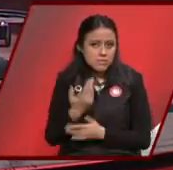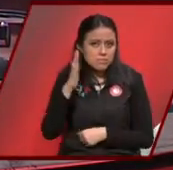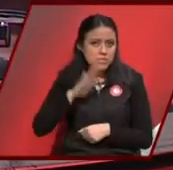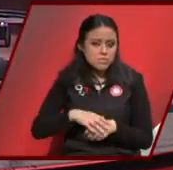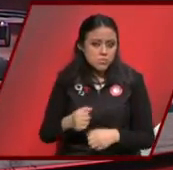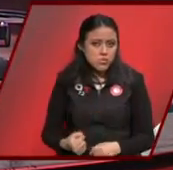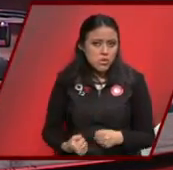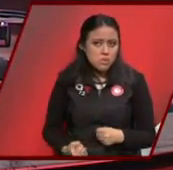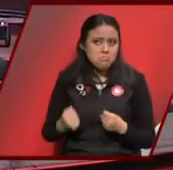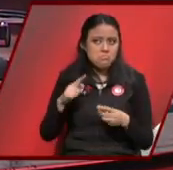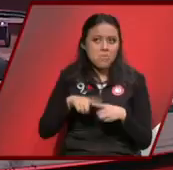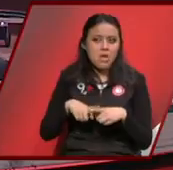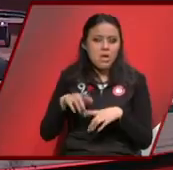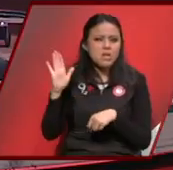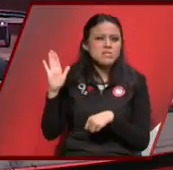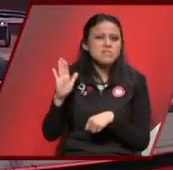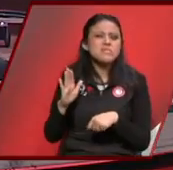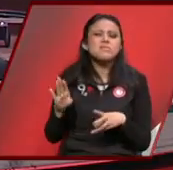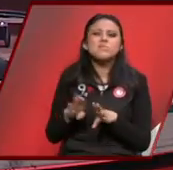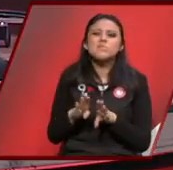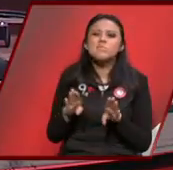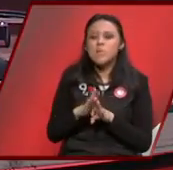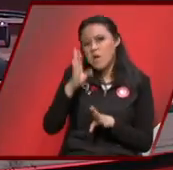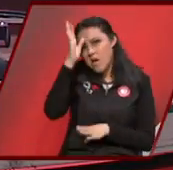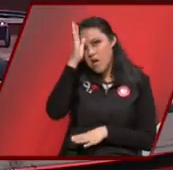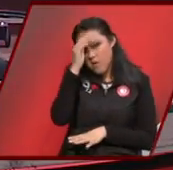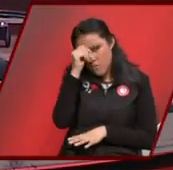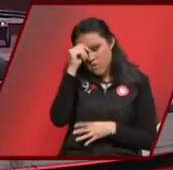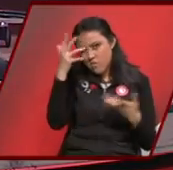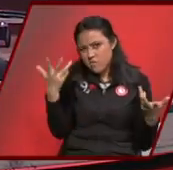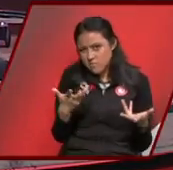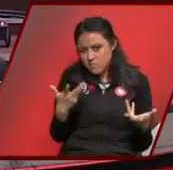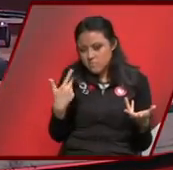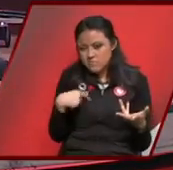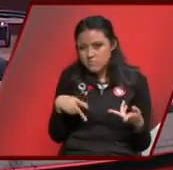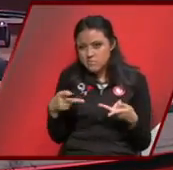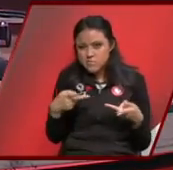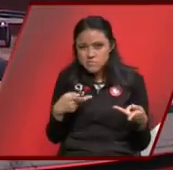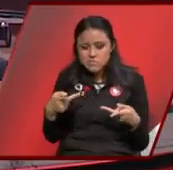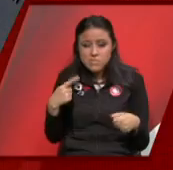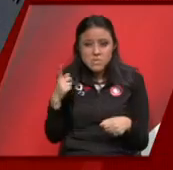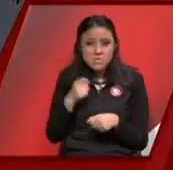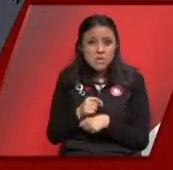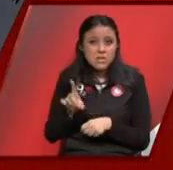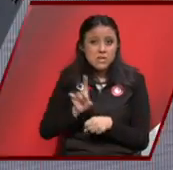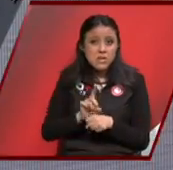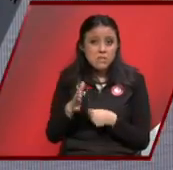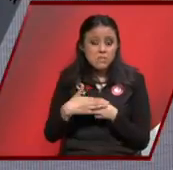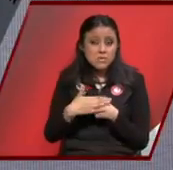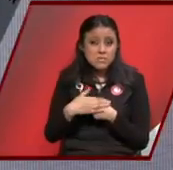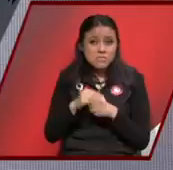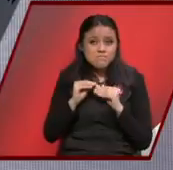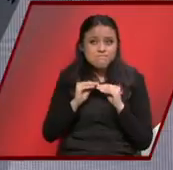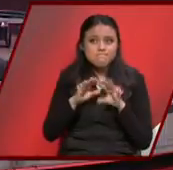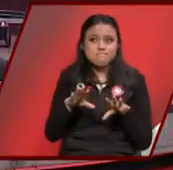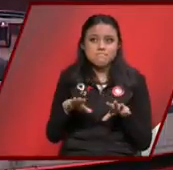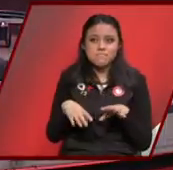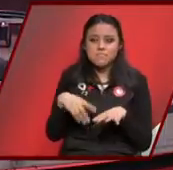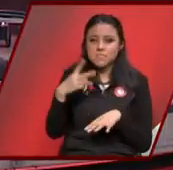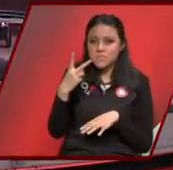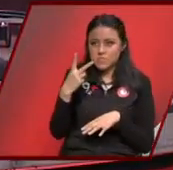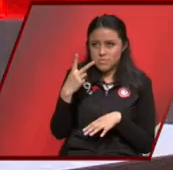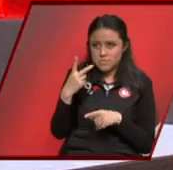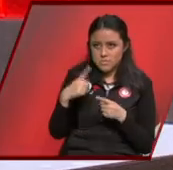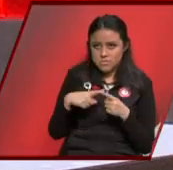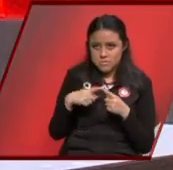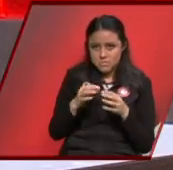más poder, más dientitos? ¿Cómo se llega a un acuerdo con ellos si lo que están preparando todos es el primer día de la próxima campaña? Con dos cosas en la